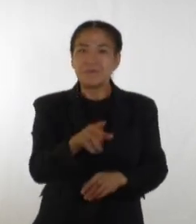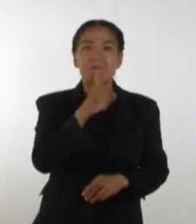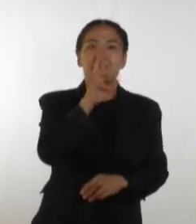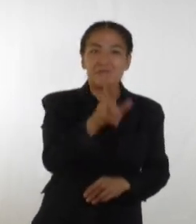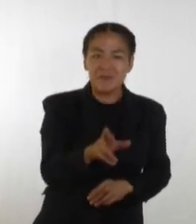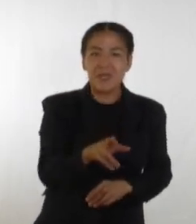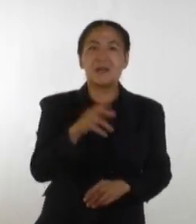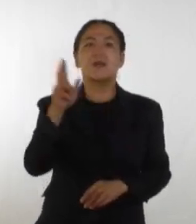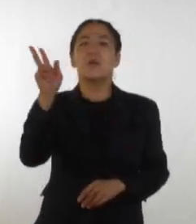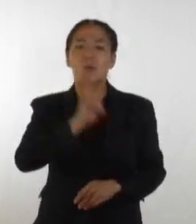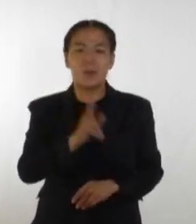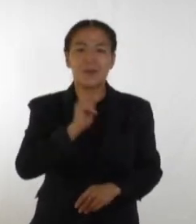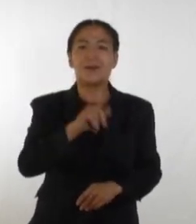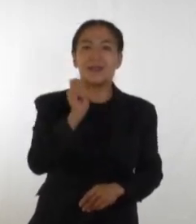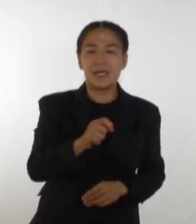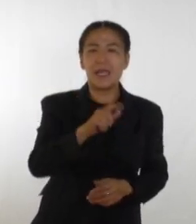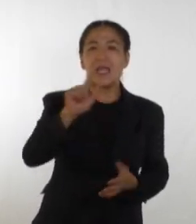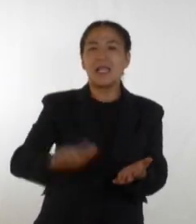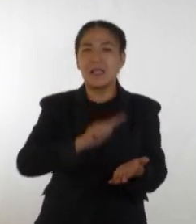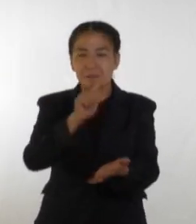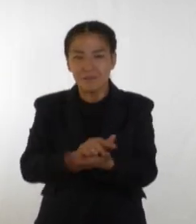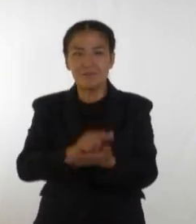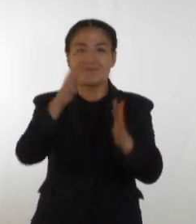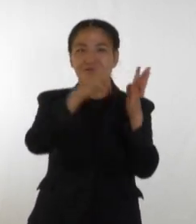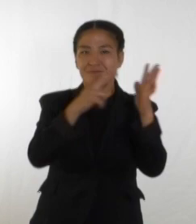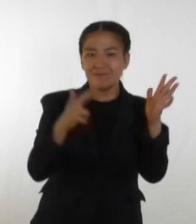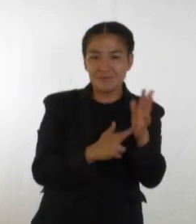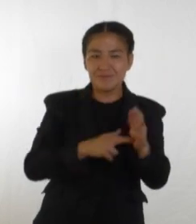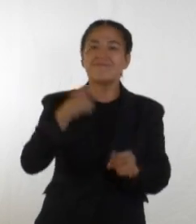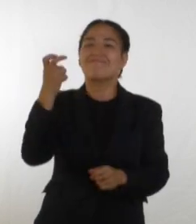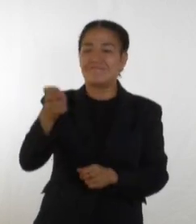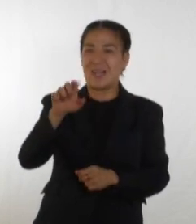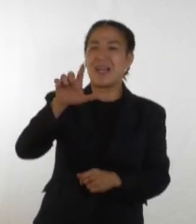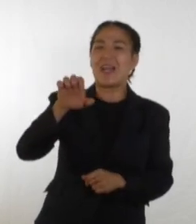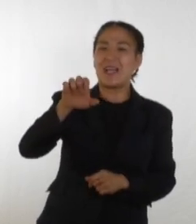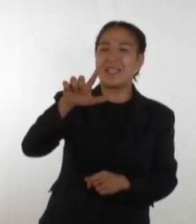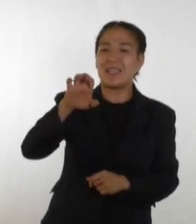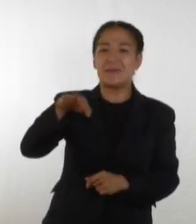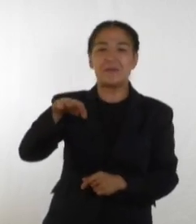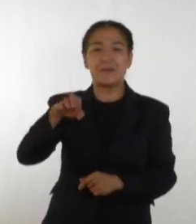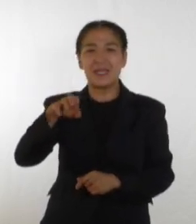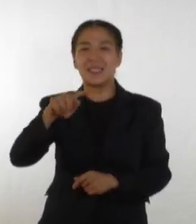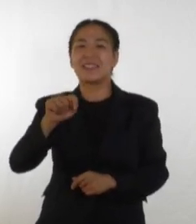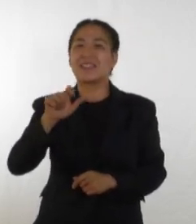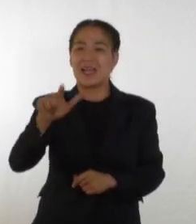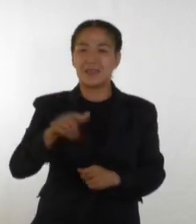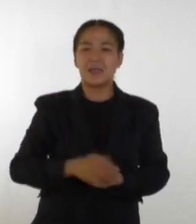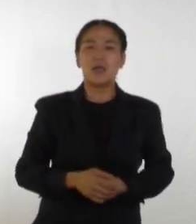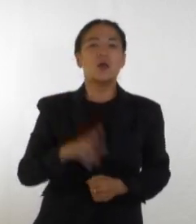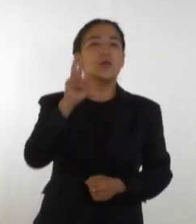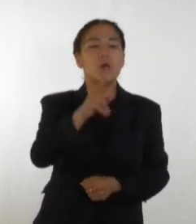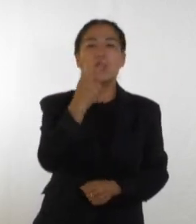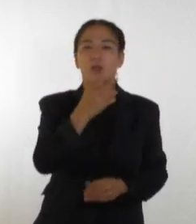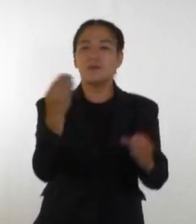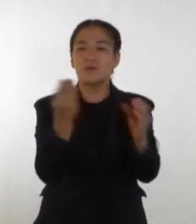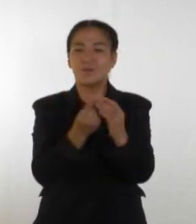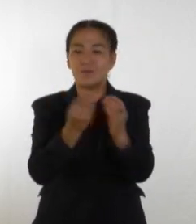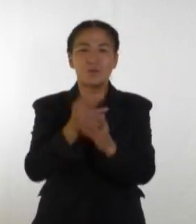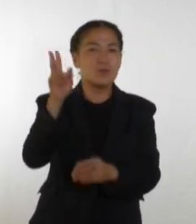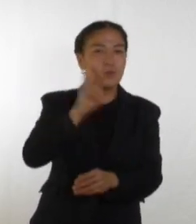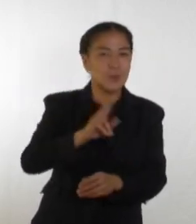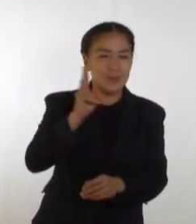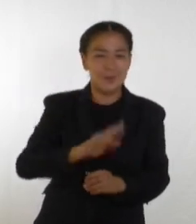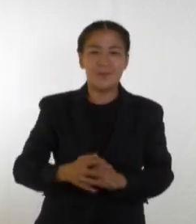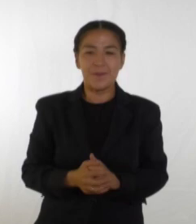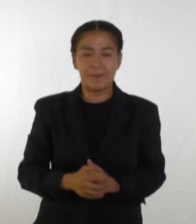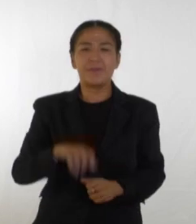mismos resultados, pues podemos enunciar leyes, principios o reglas. Elemental. Y así de entrada podemos ver dos clases de